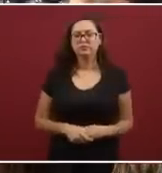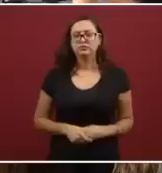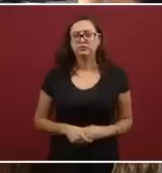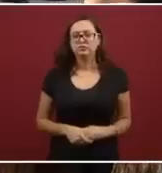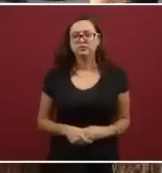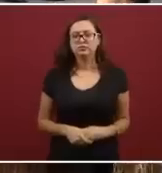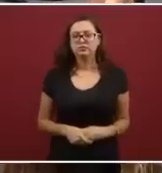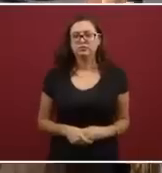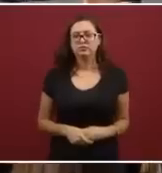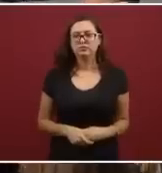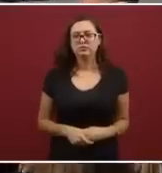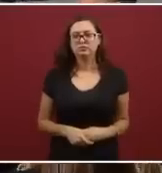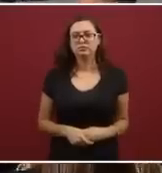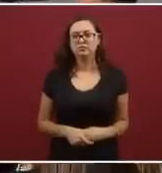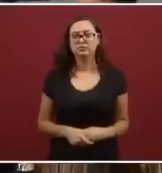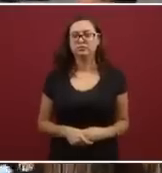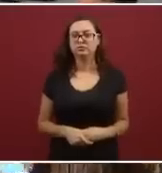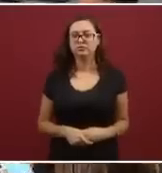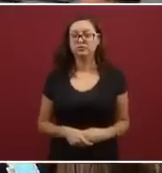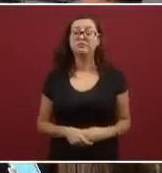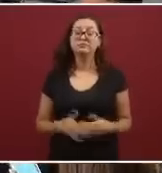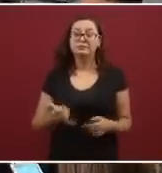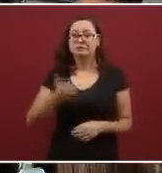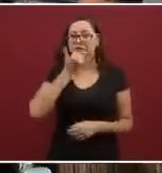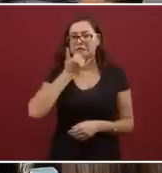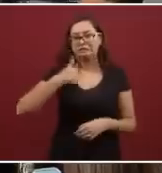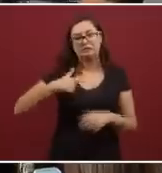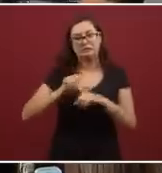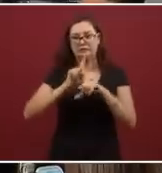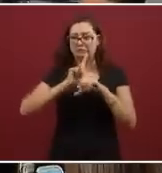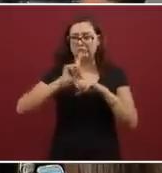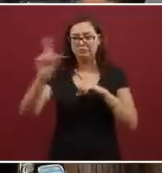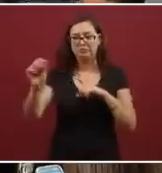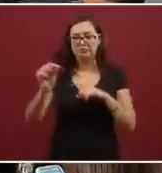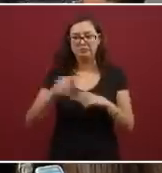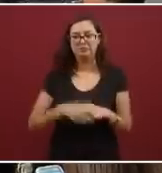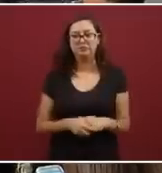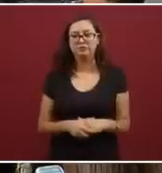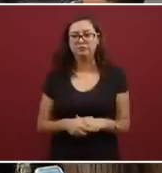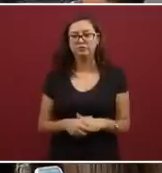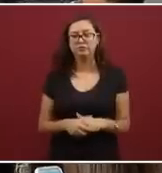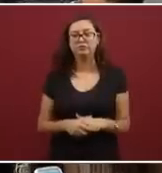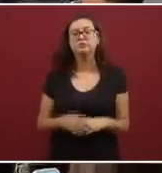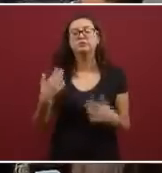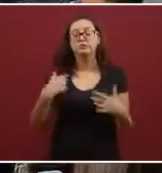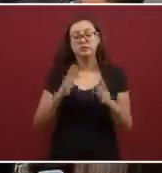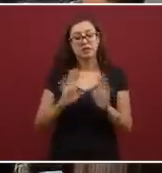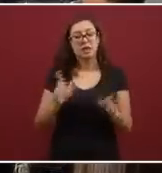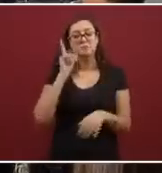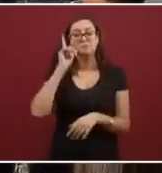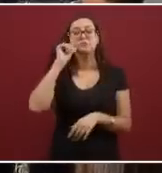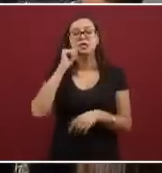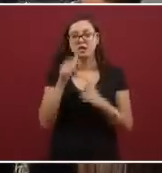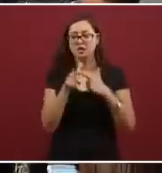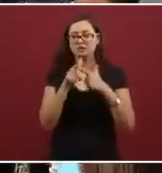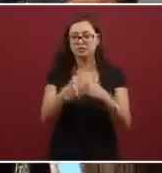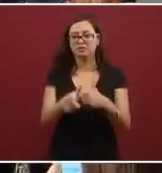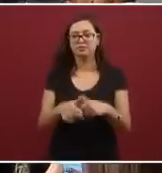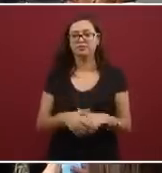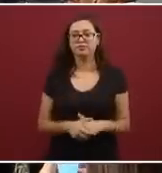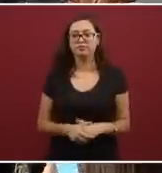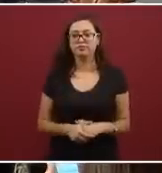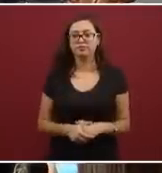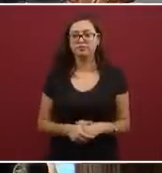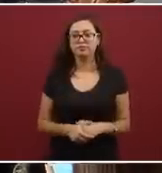Pues fíjense que ya nos vamos a retirar. Va a quedar ya para mañana, ¿no?